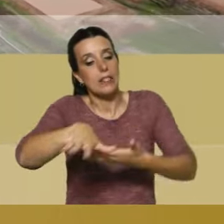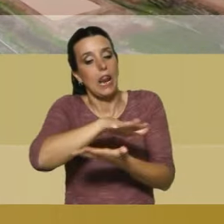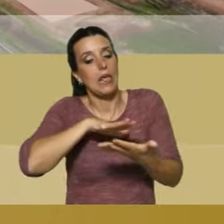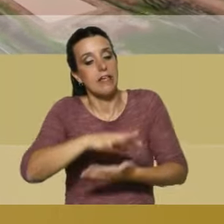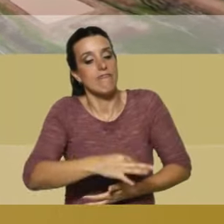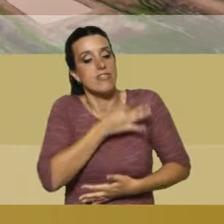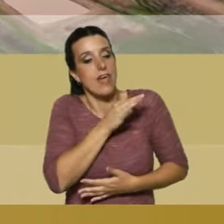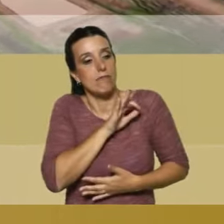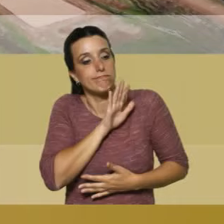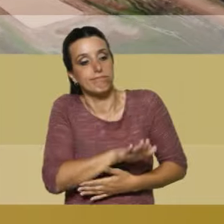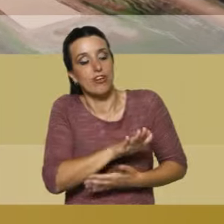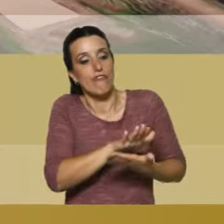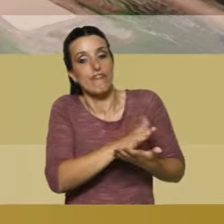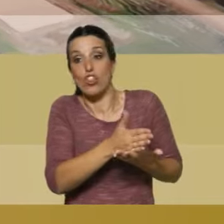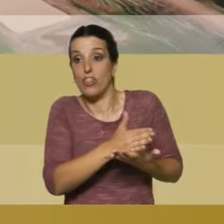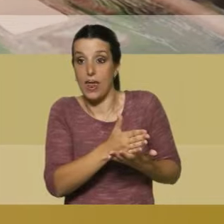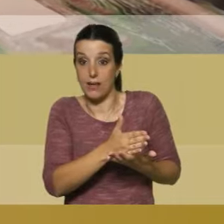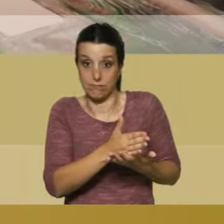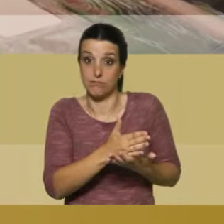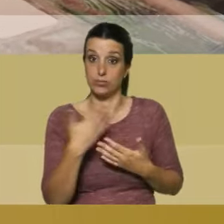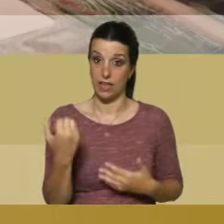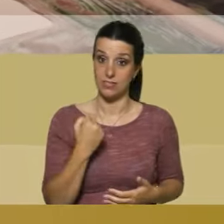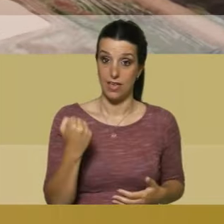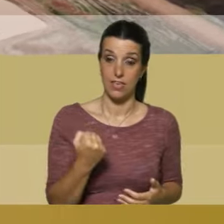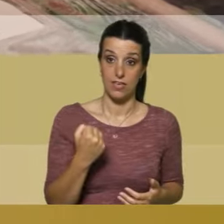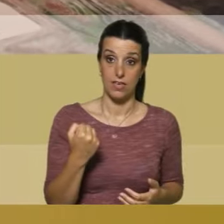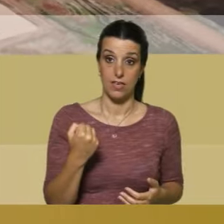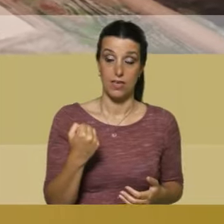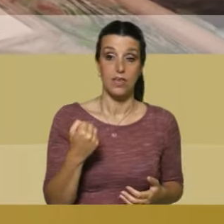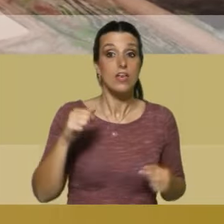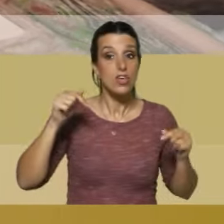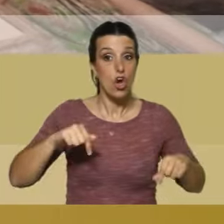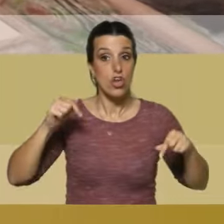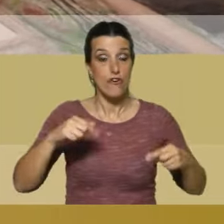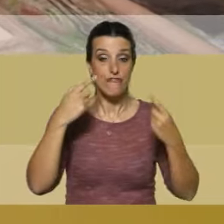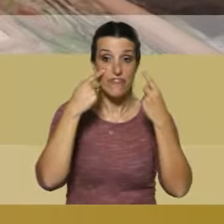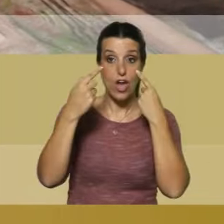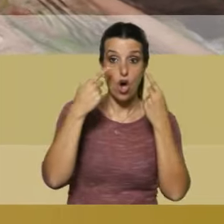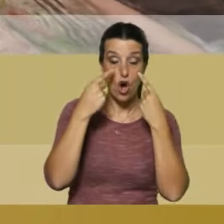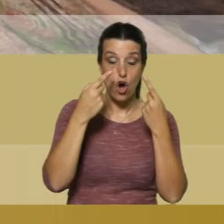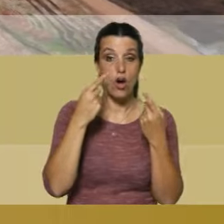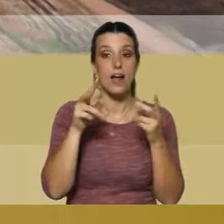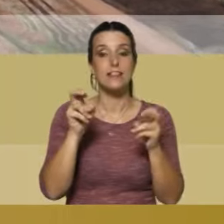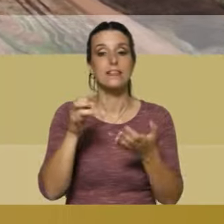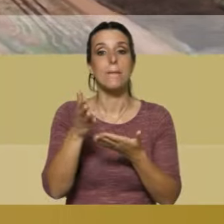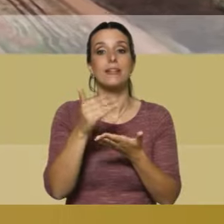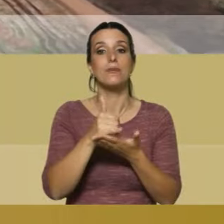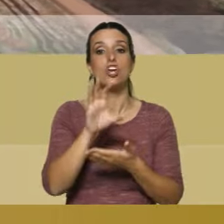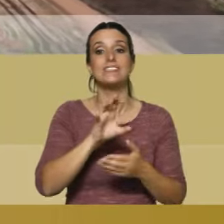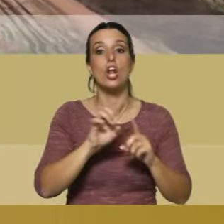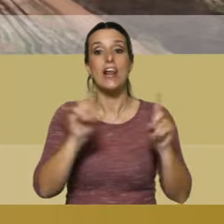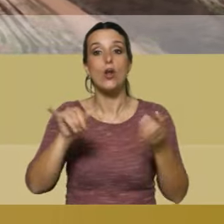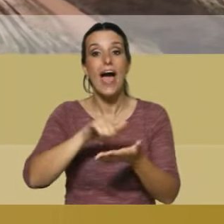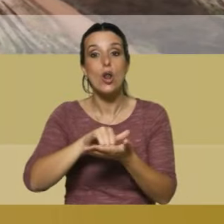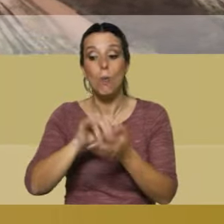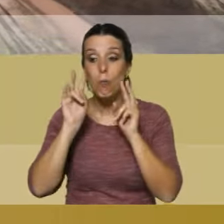vida que no es menor y Hoy estamos viendo en el departamento de sargo el